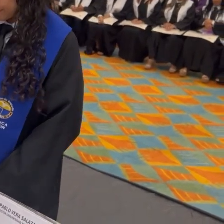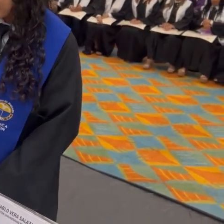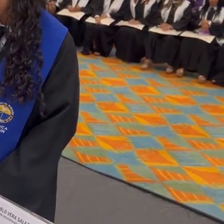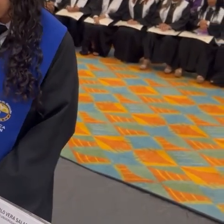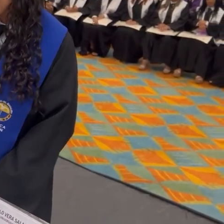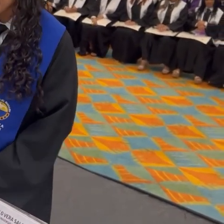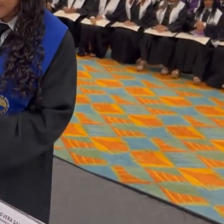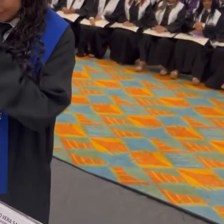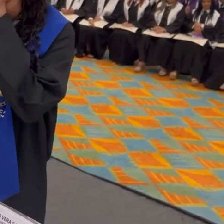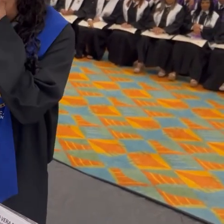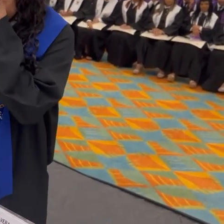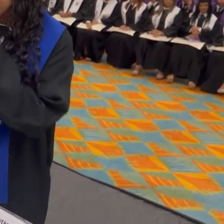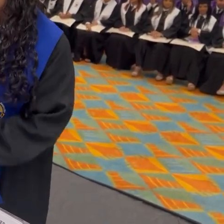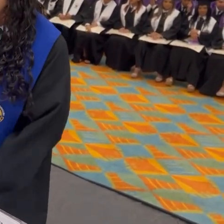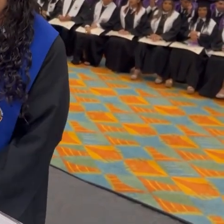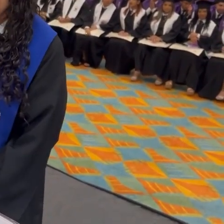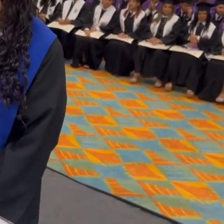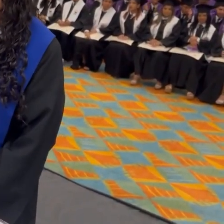verdad.